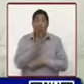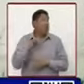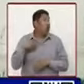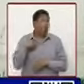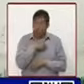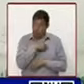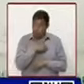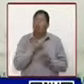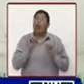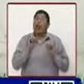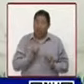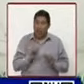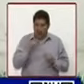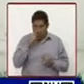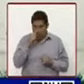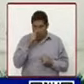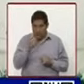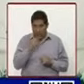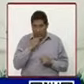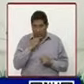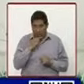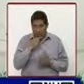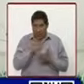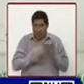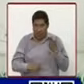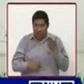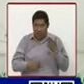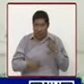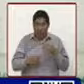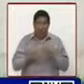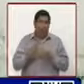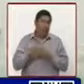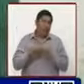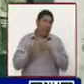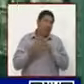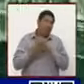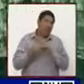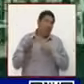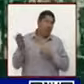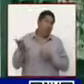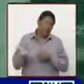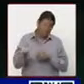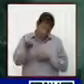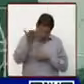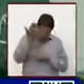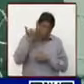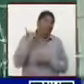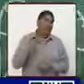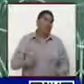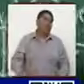nosotros para conocer los misterios y qué nos puede contar este cementerio. Acompáñeme.